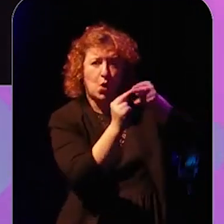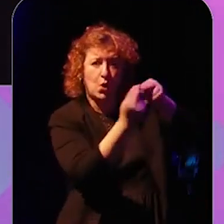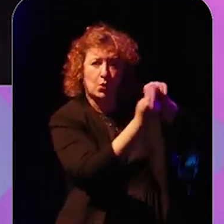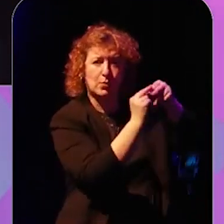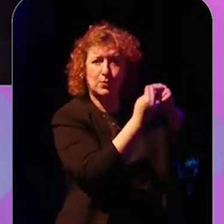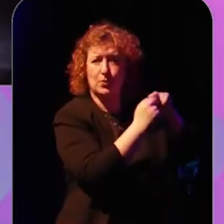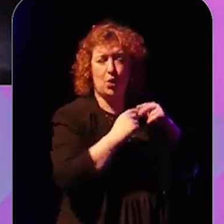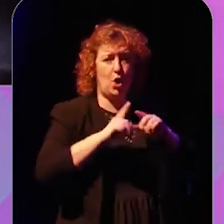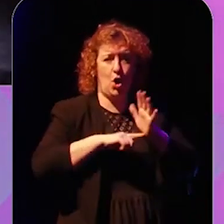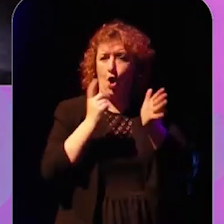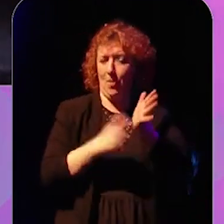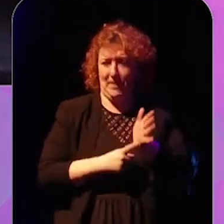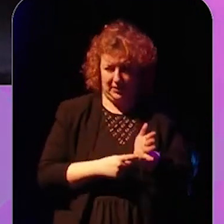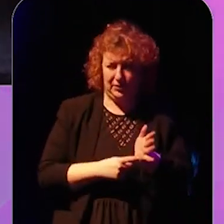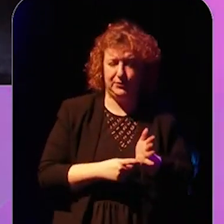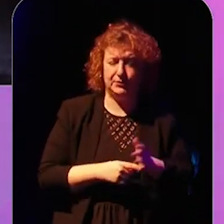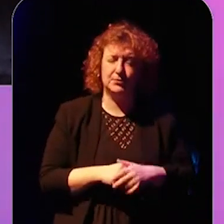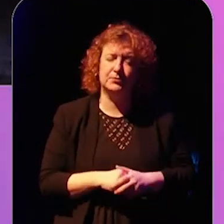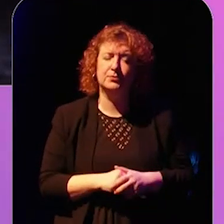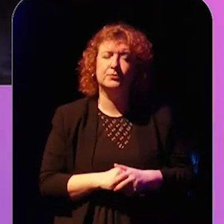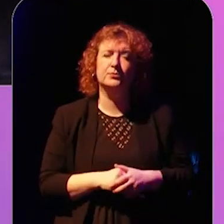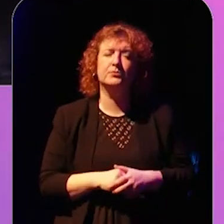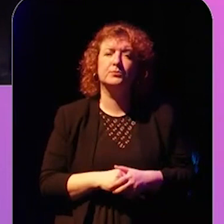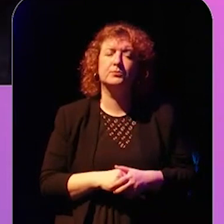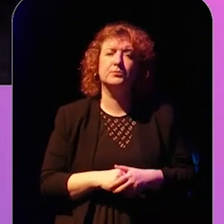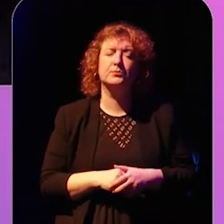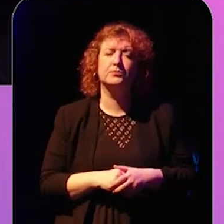rellena toda la longitud necesaria a iluminar.